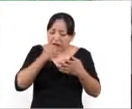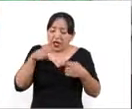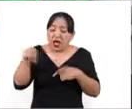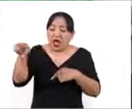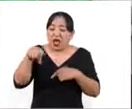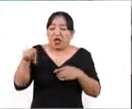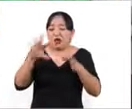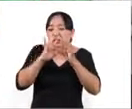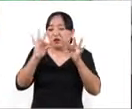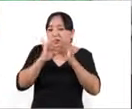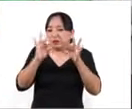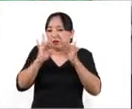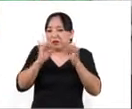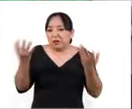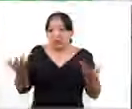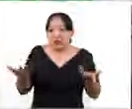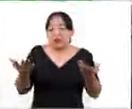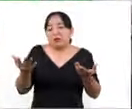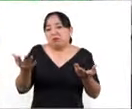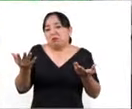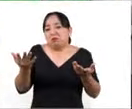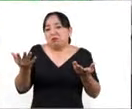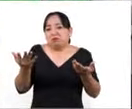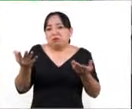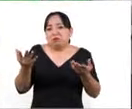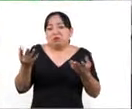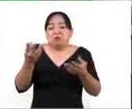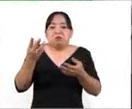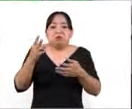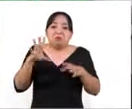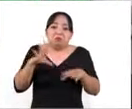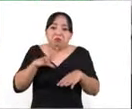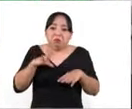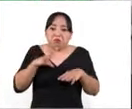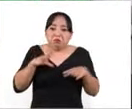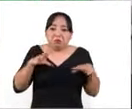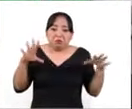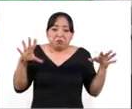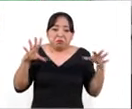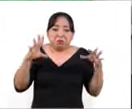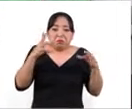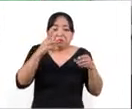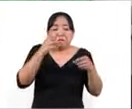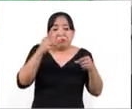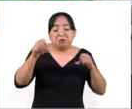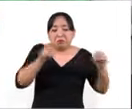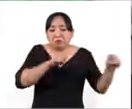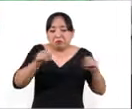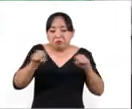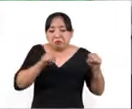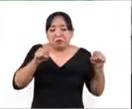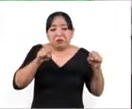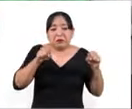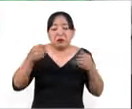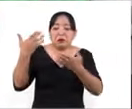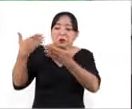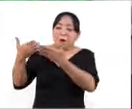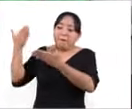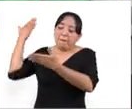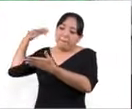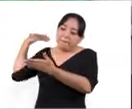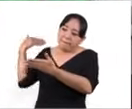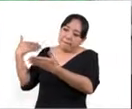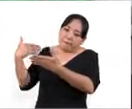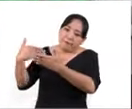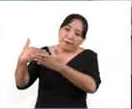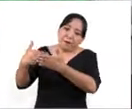habido 3 sismos en la ciudad en este día y por supuesto que hay pues preguntas de la ciudadanía y todos